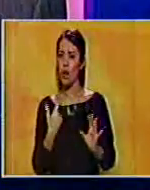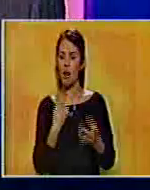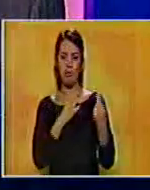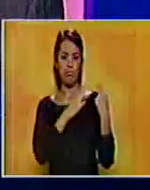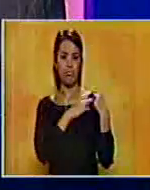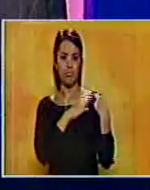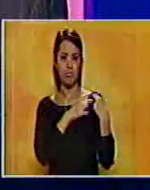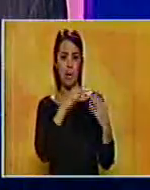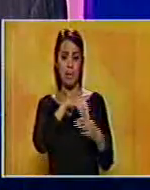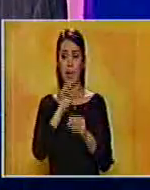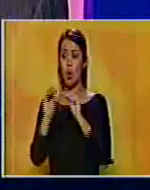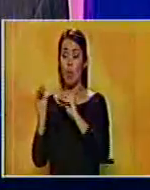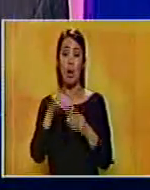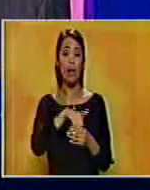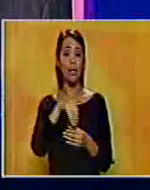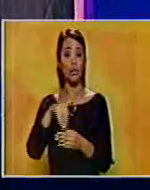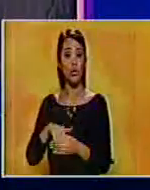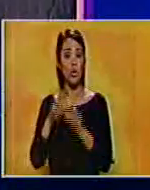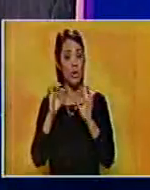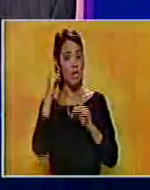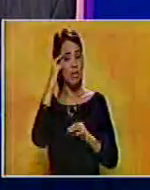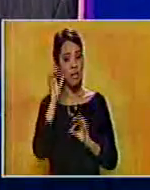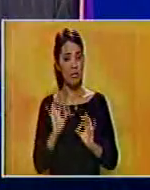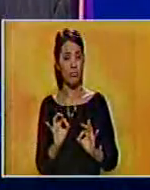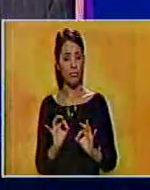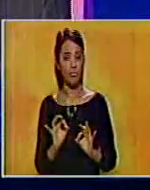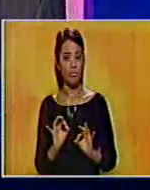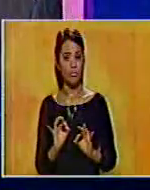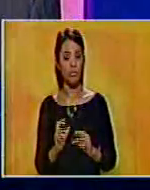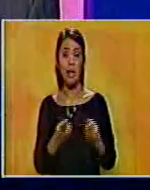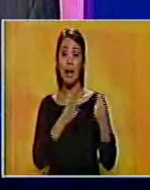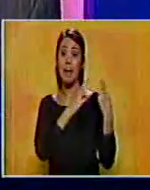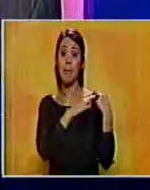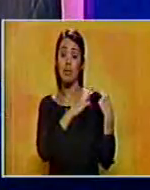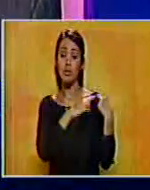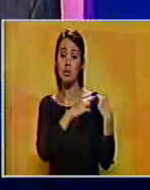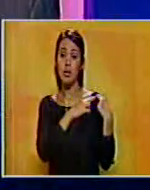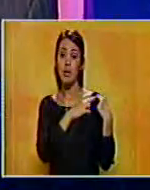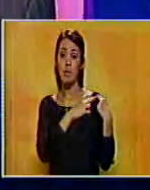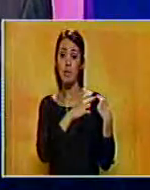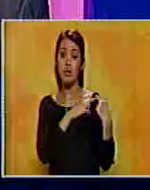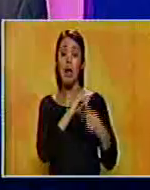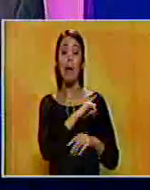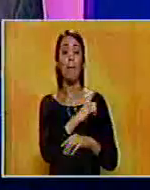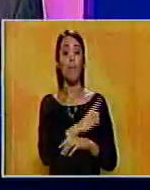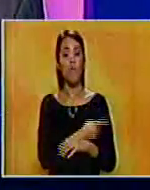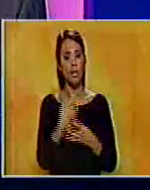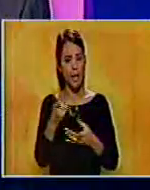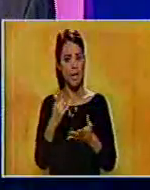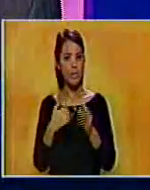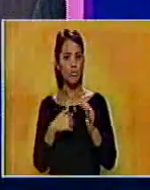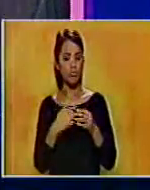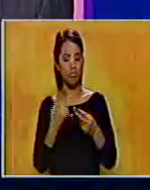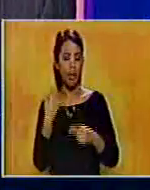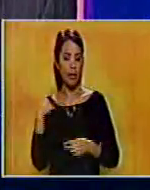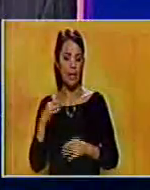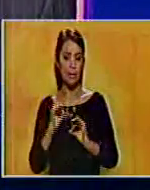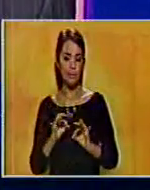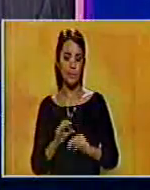convocar elecciones y de fijar fechas electorales, que ese es un poder que le corresponde al poder que ella representa.